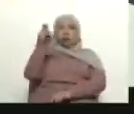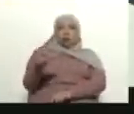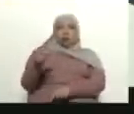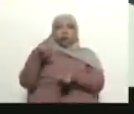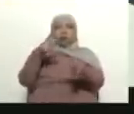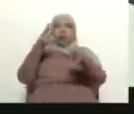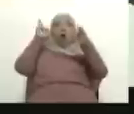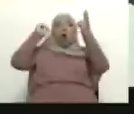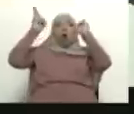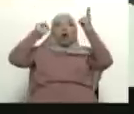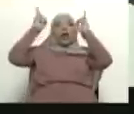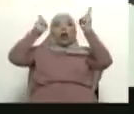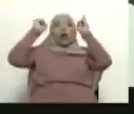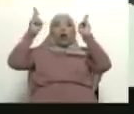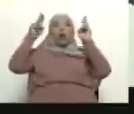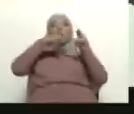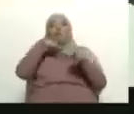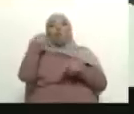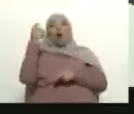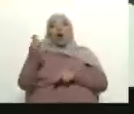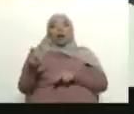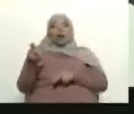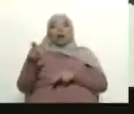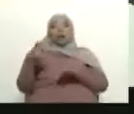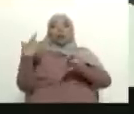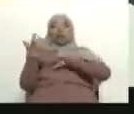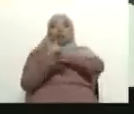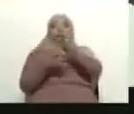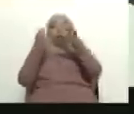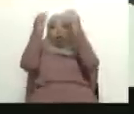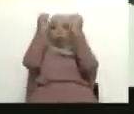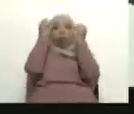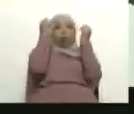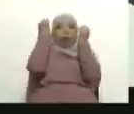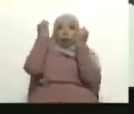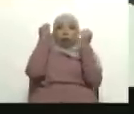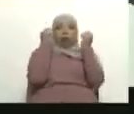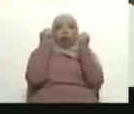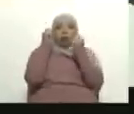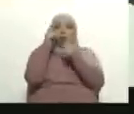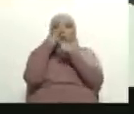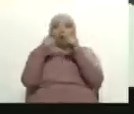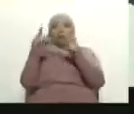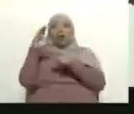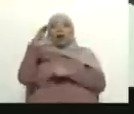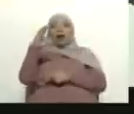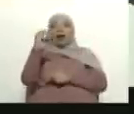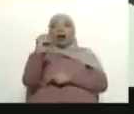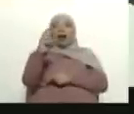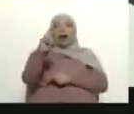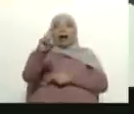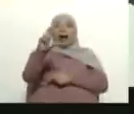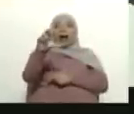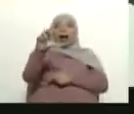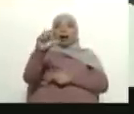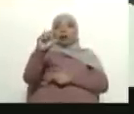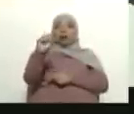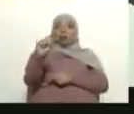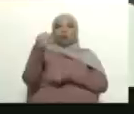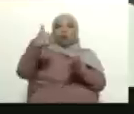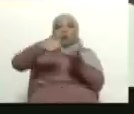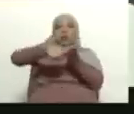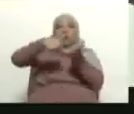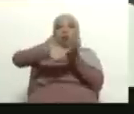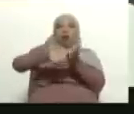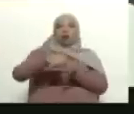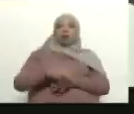Conejo, criminal terrorista, Carlos Enrique Gómez Rodríguez, cédula de